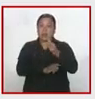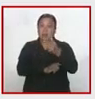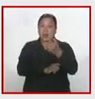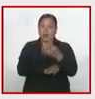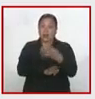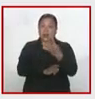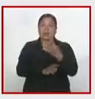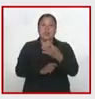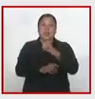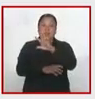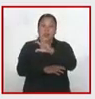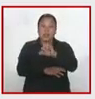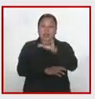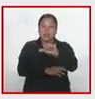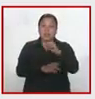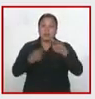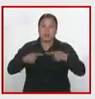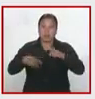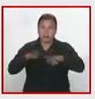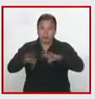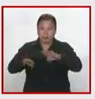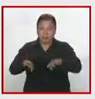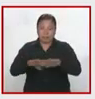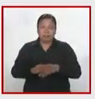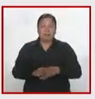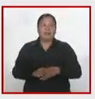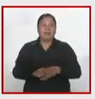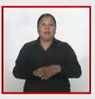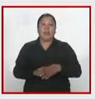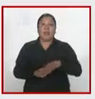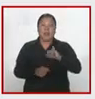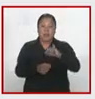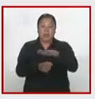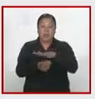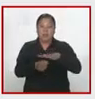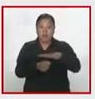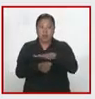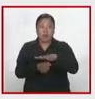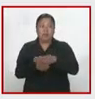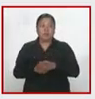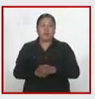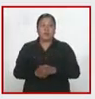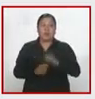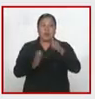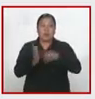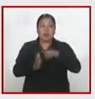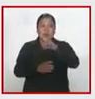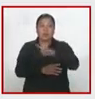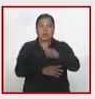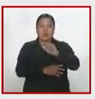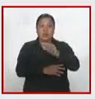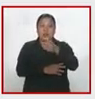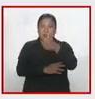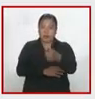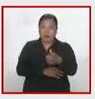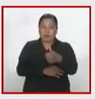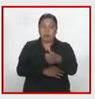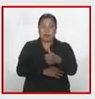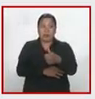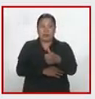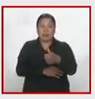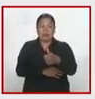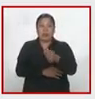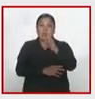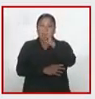y 516 de funciones la jurisdicción del ismo presenta mil 186 casos confirmados